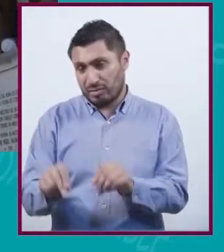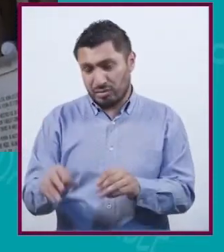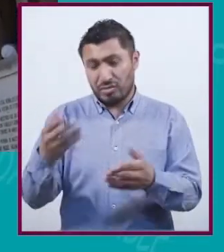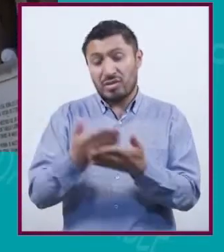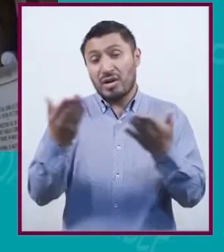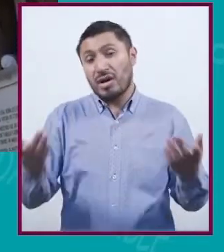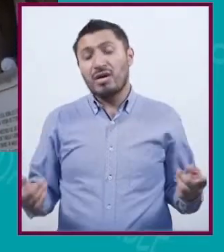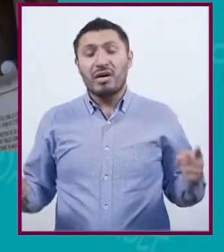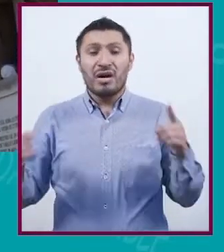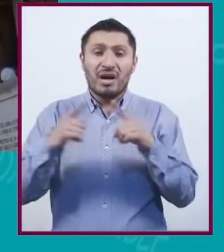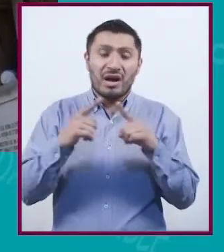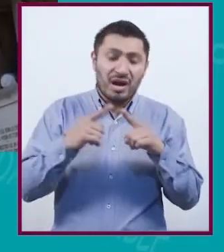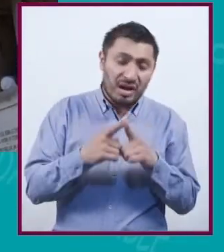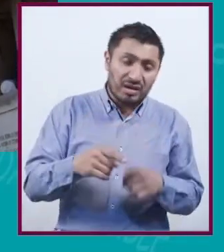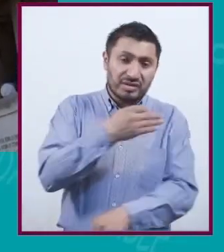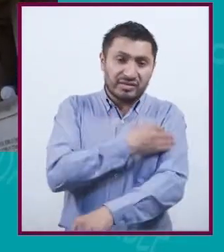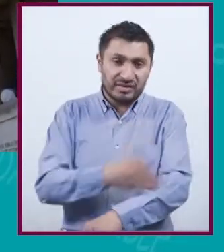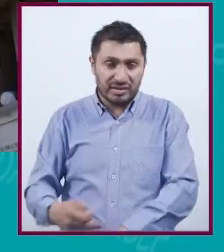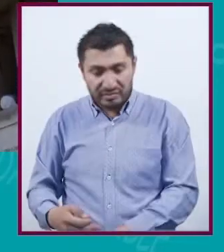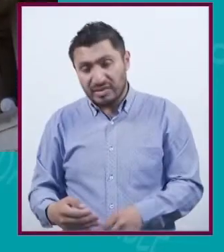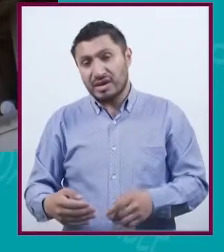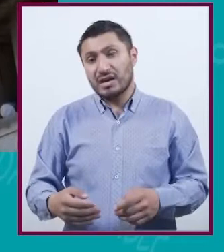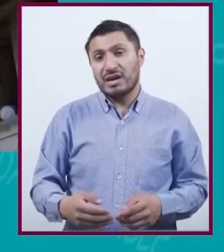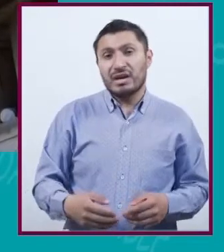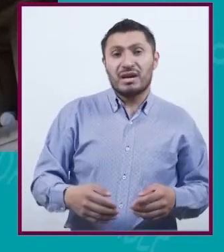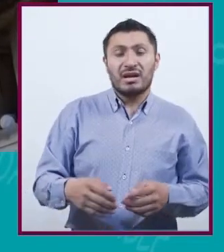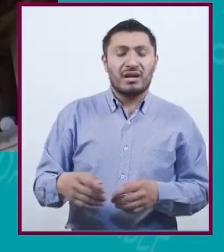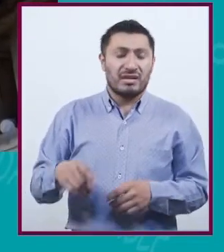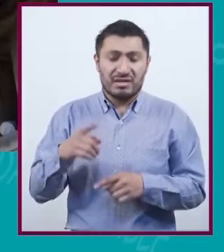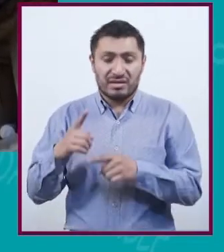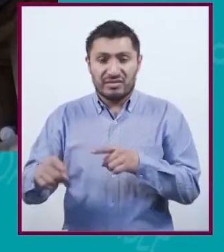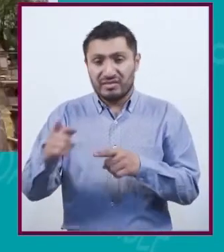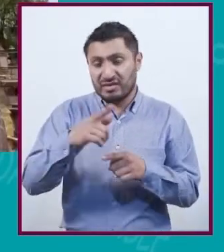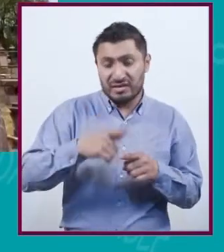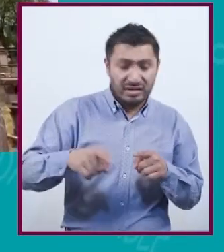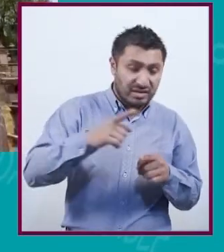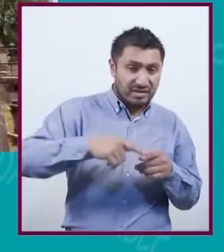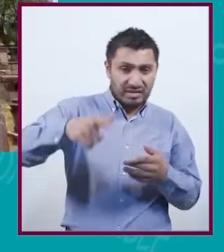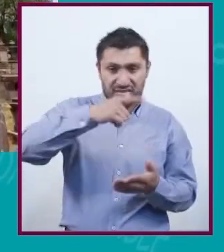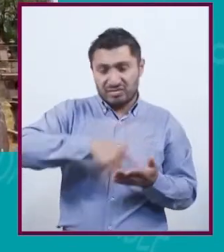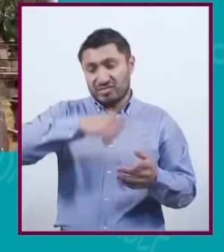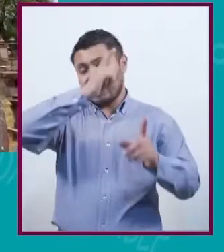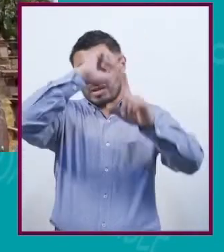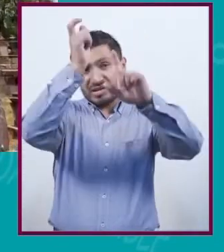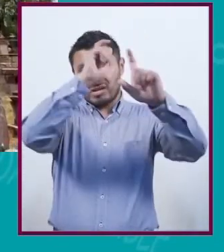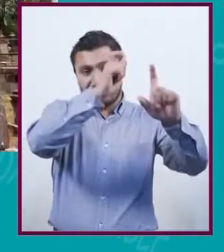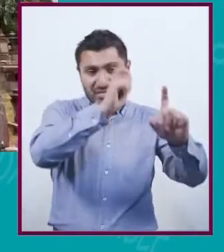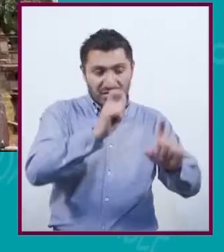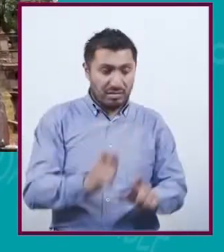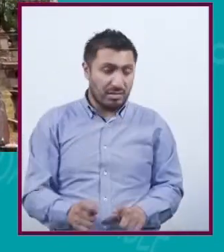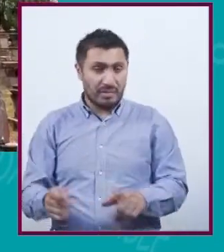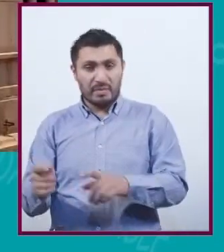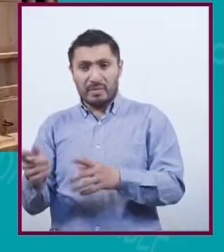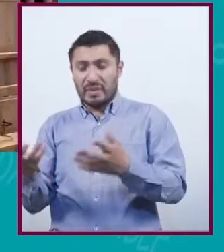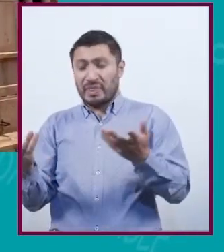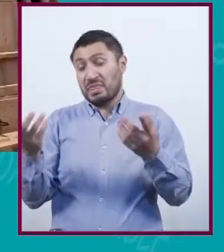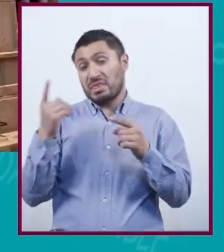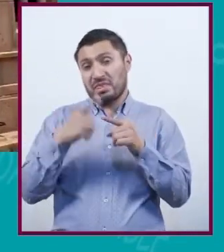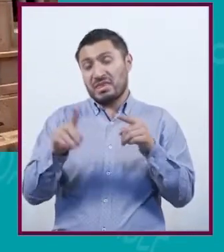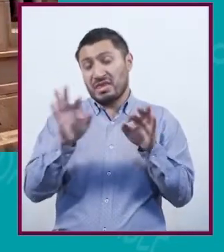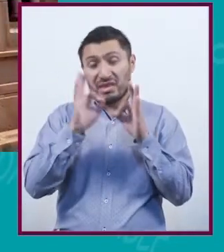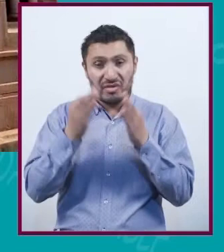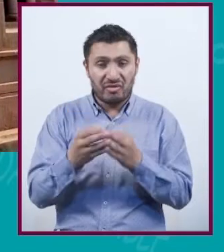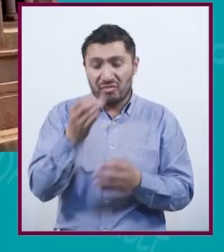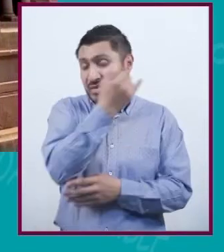familiares, mausoleos, túmulos bien arreglados, grandes estatuas, herrerías con variados terminados y jardines